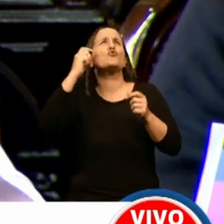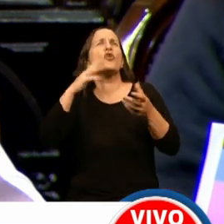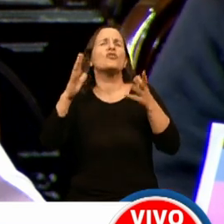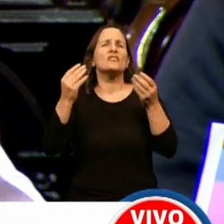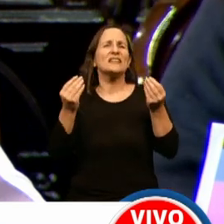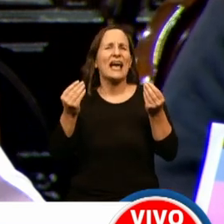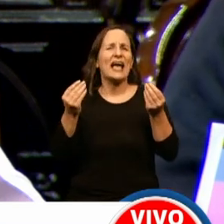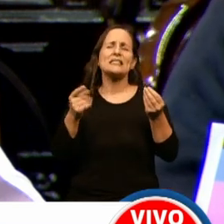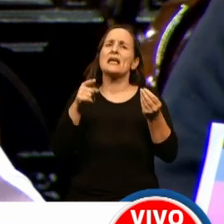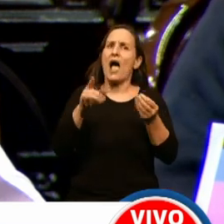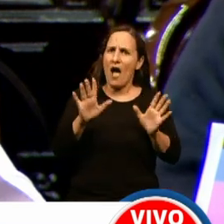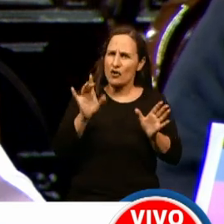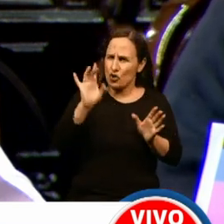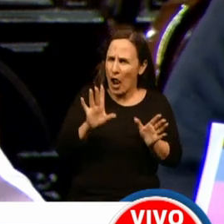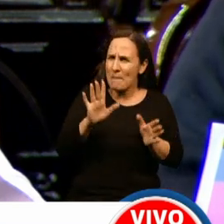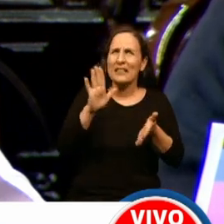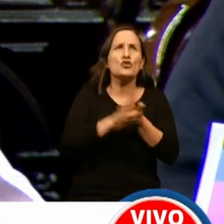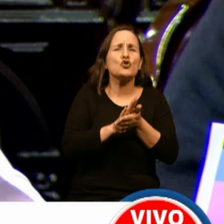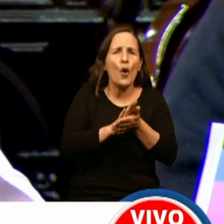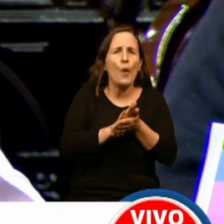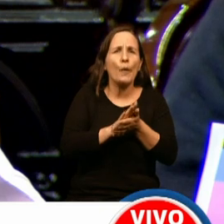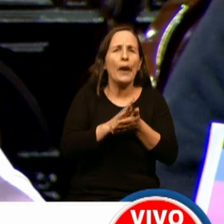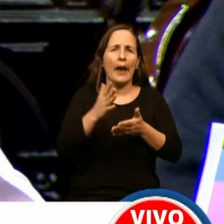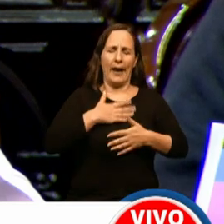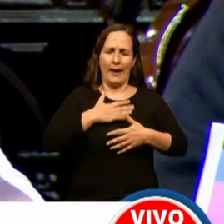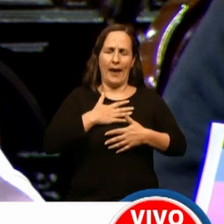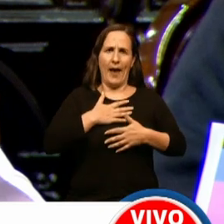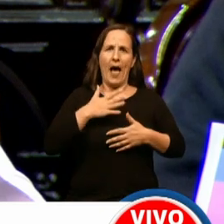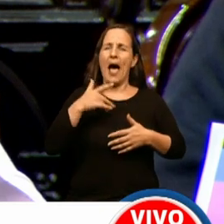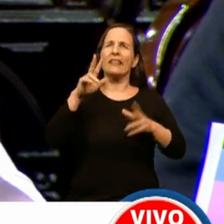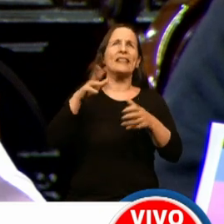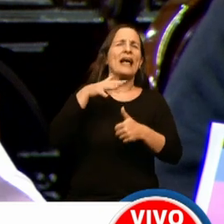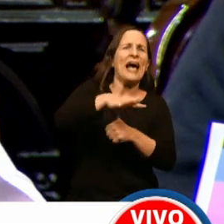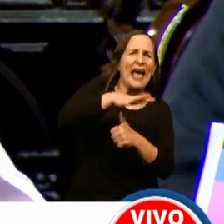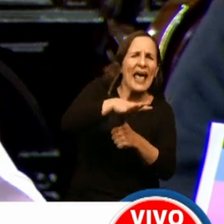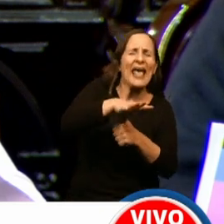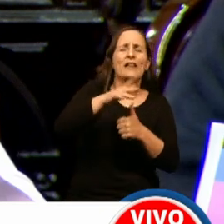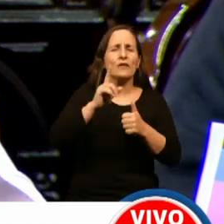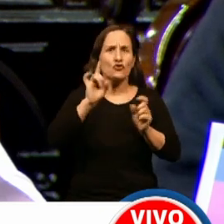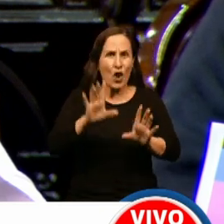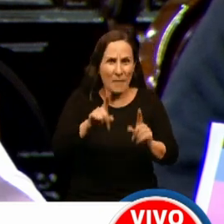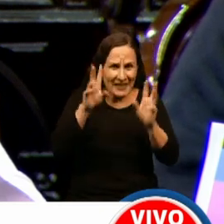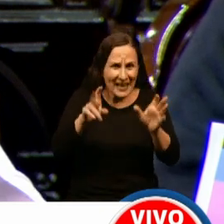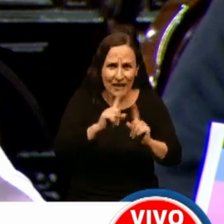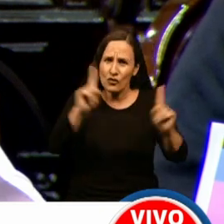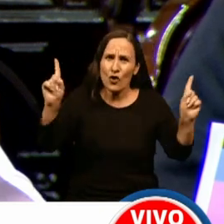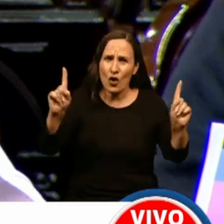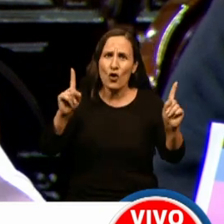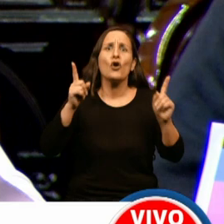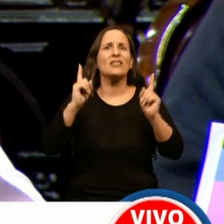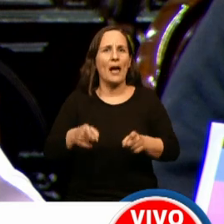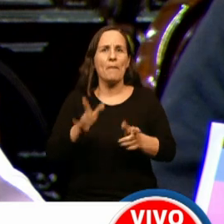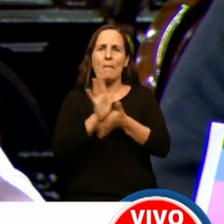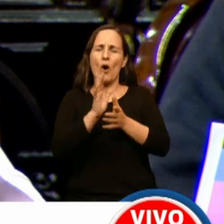la elección sexual la elección del género sino que además se da por la raza